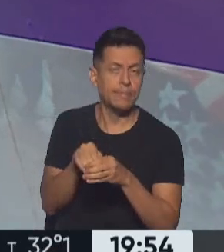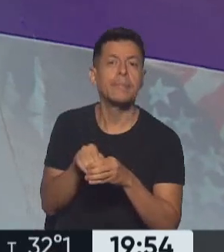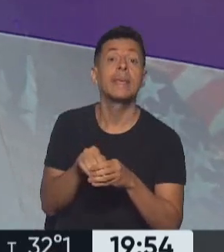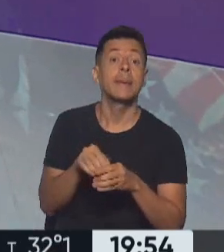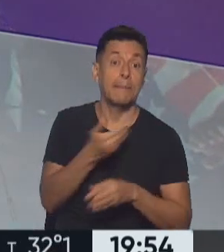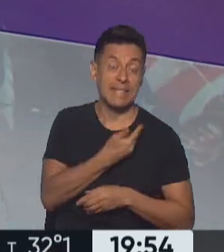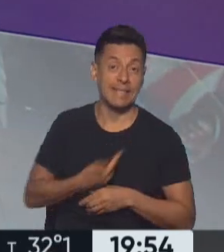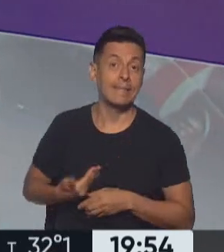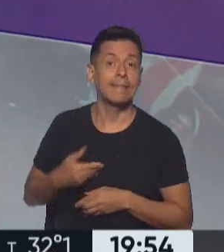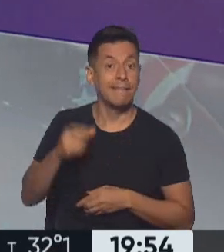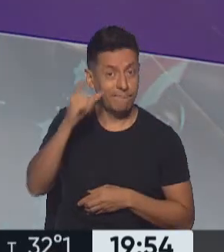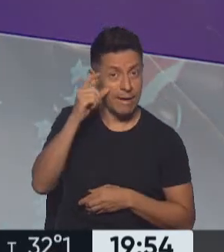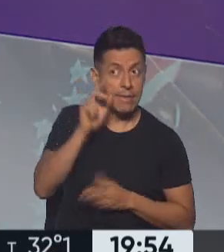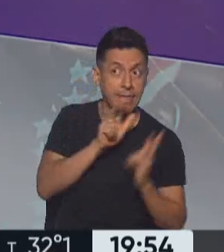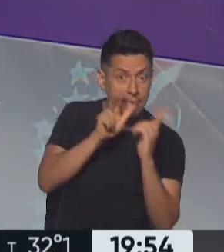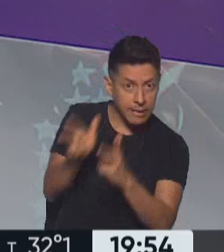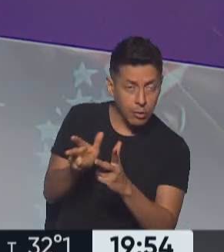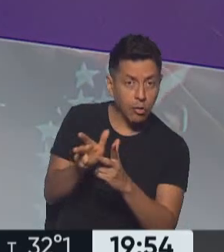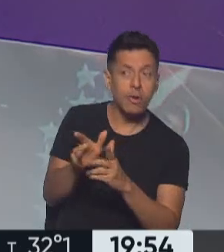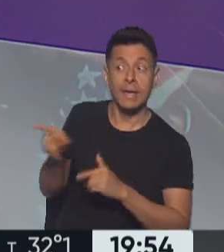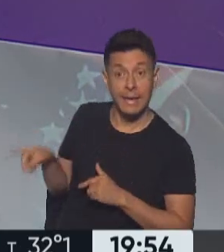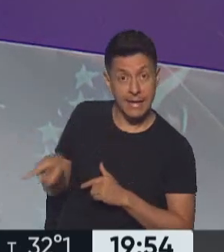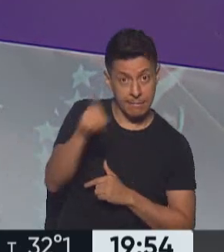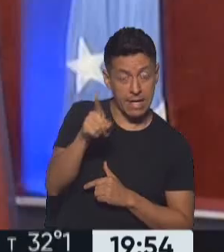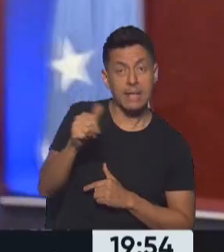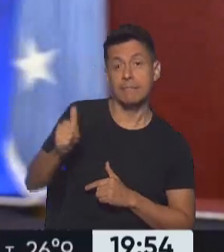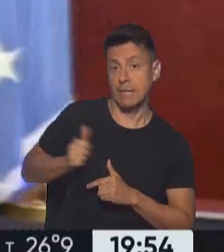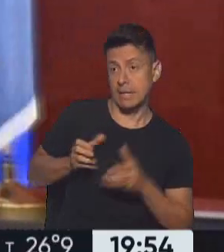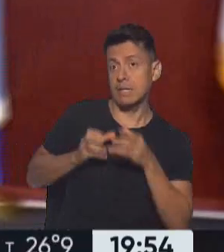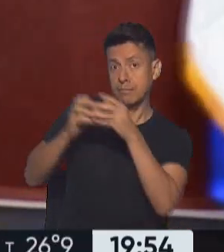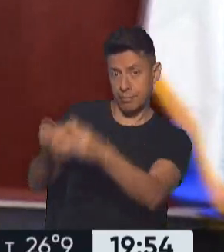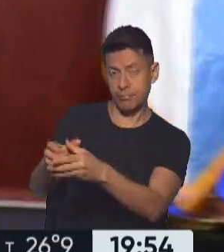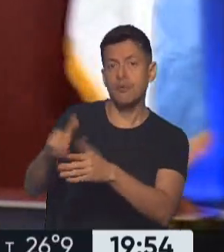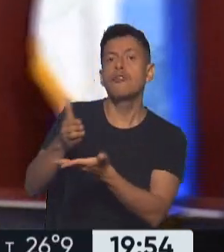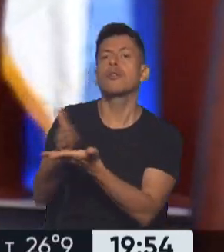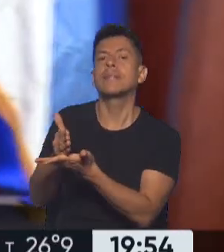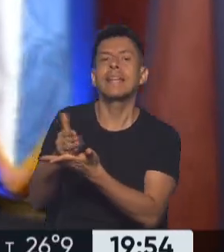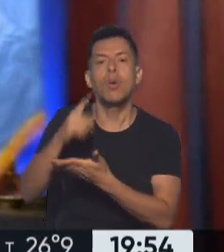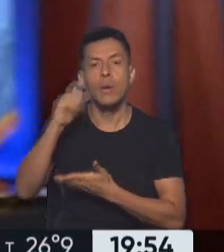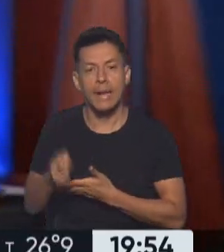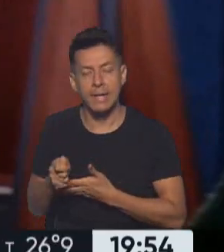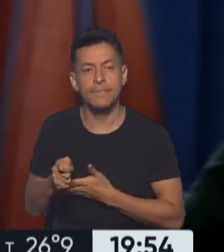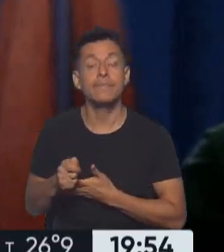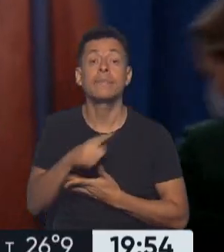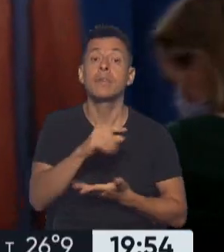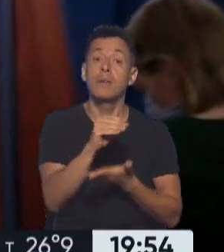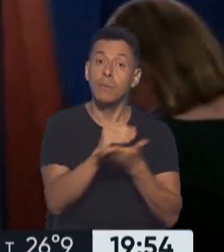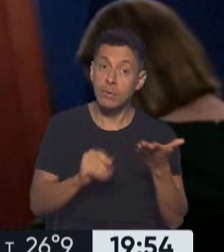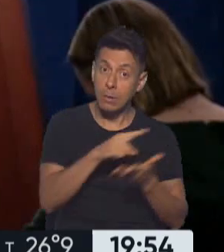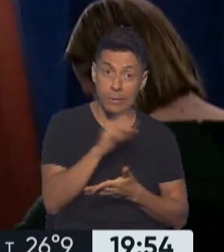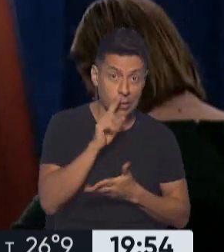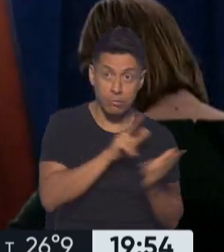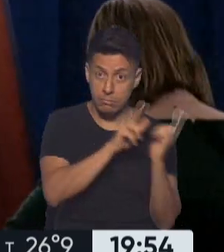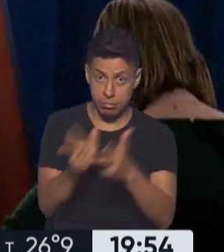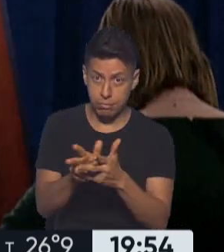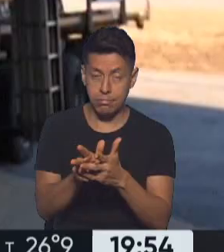anticipo que enviara tropas a la frontera con ucrania según indicaron funcionarios del gobierno norteamericano en